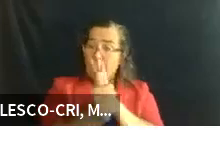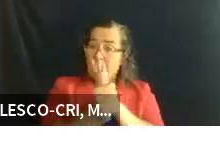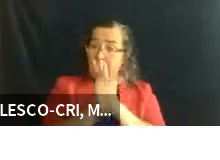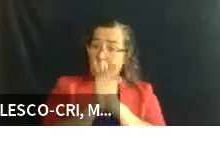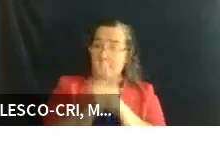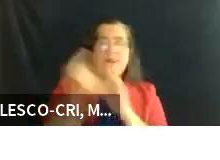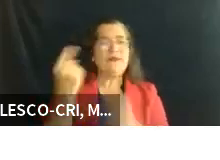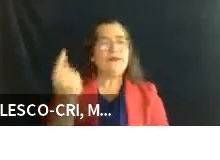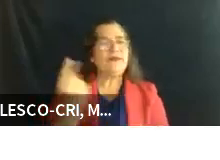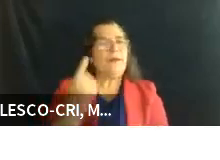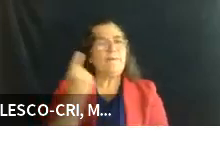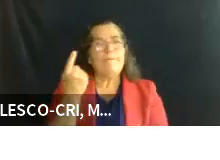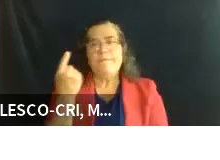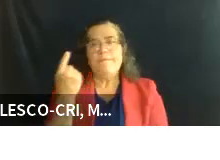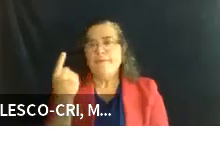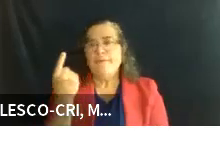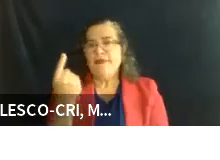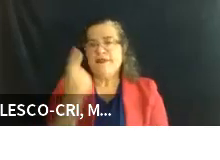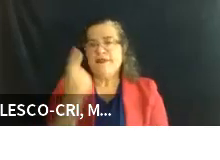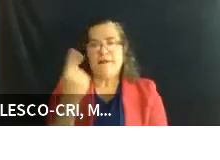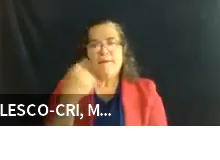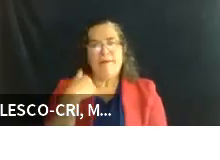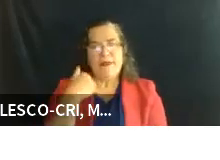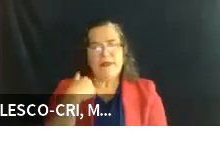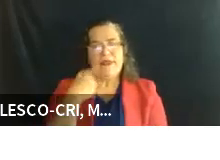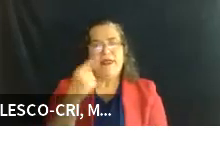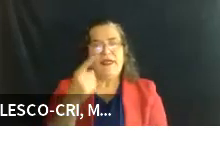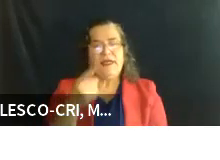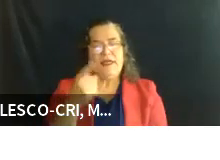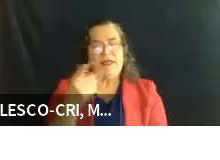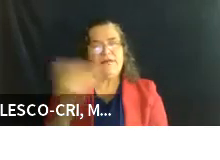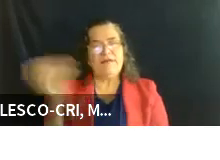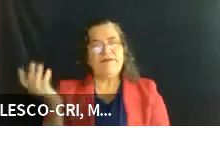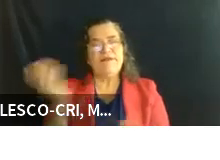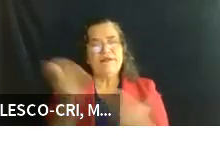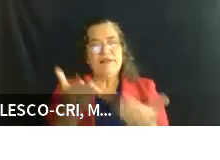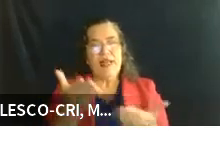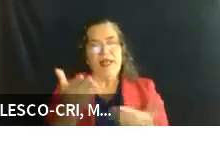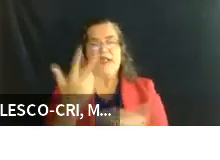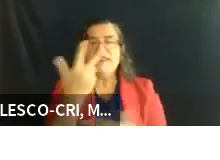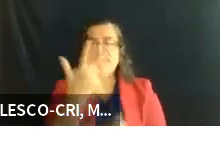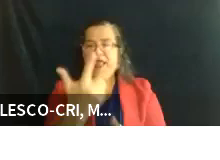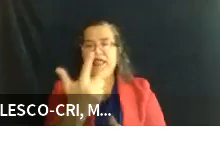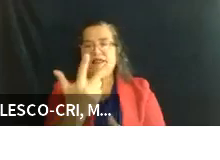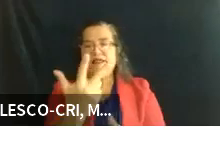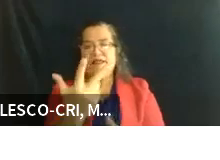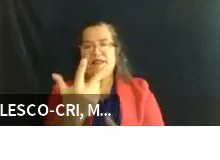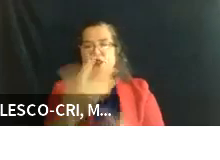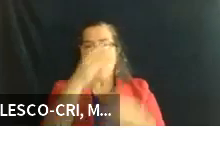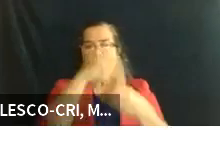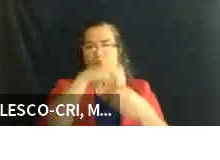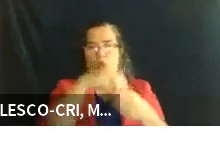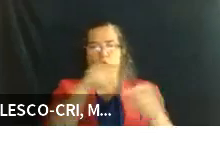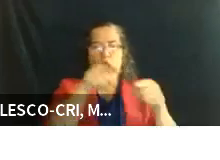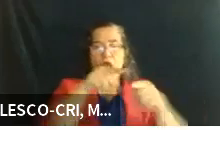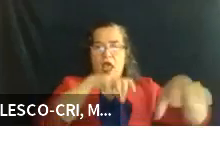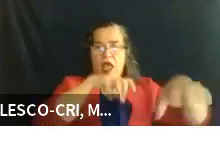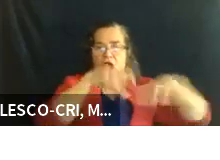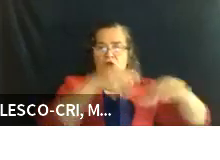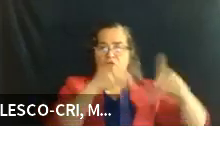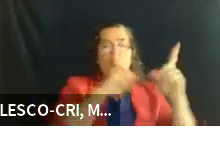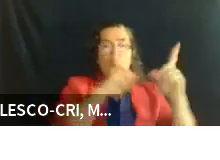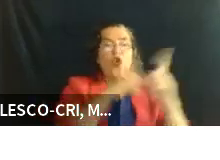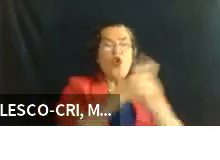siempre, siempre se tienen que dar tres componentes. Una actuación compleja, retomemos